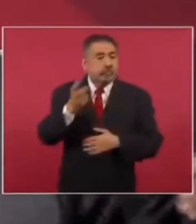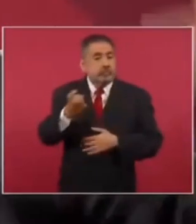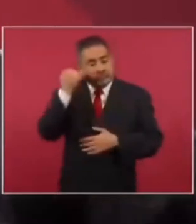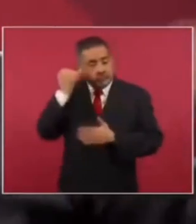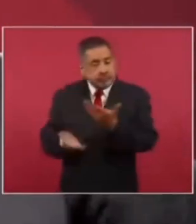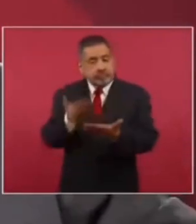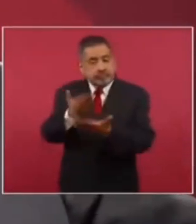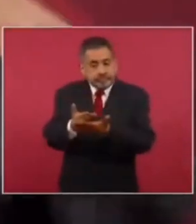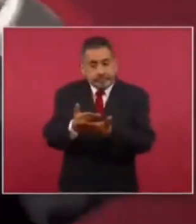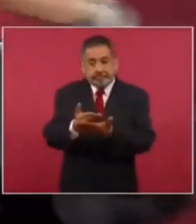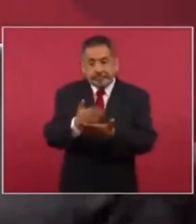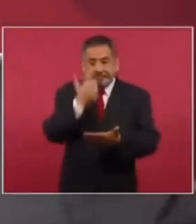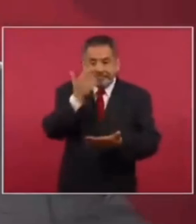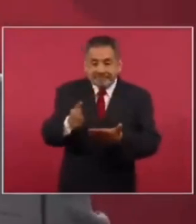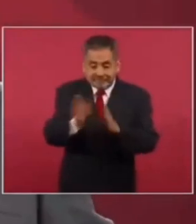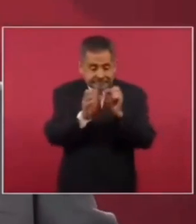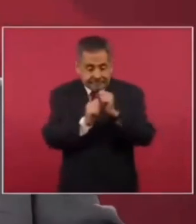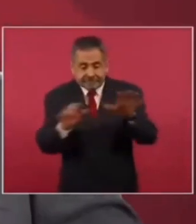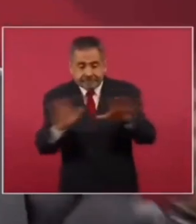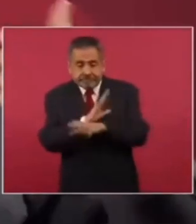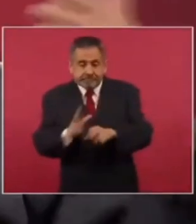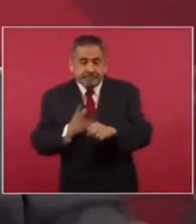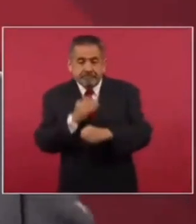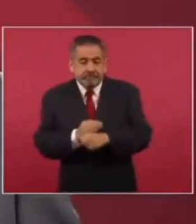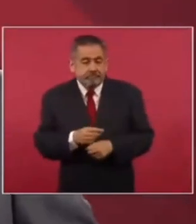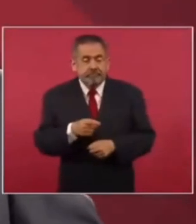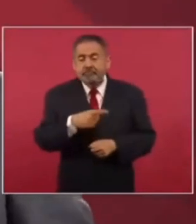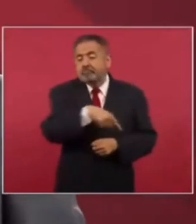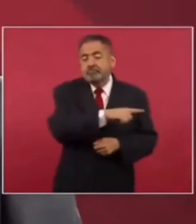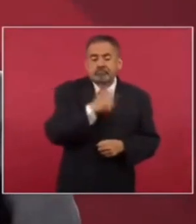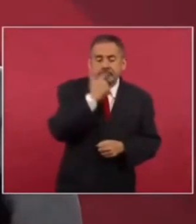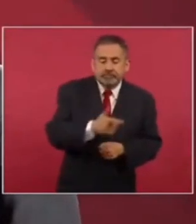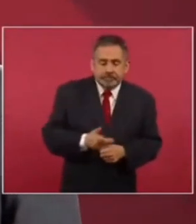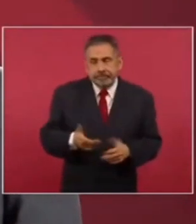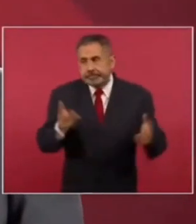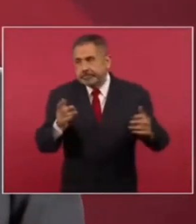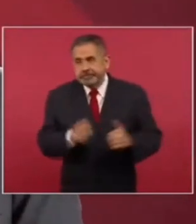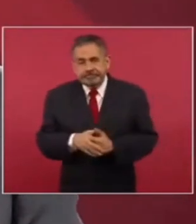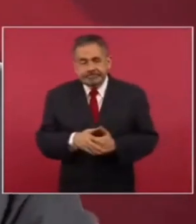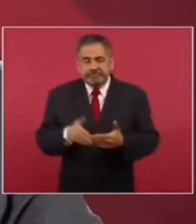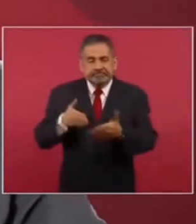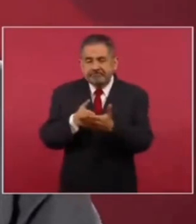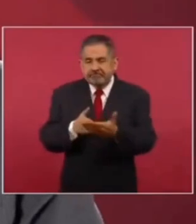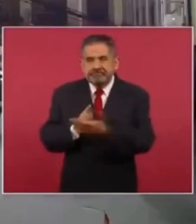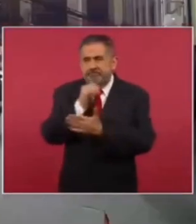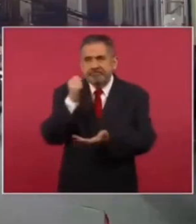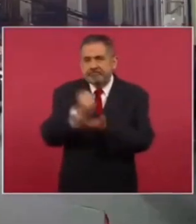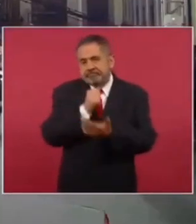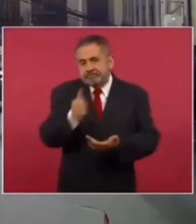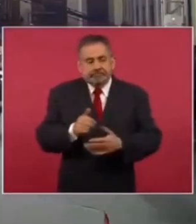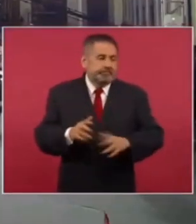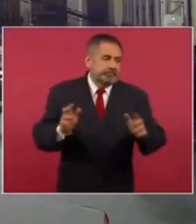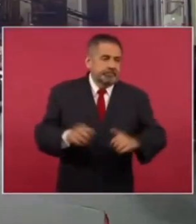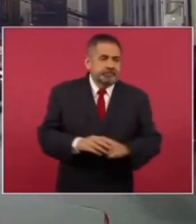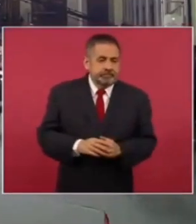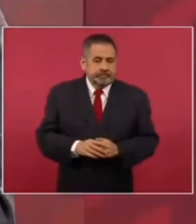pide aplausos a los partidos de la oposición que evitarán la